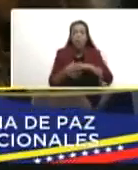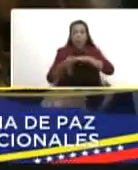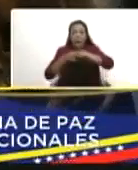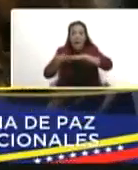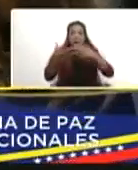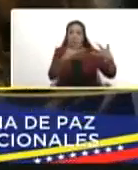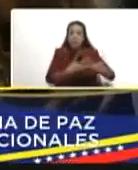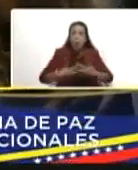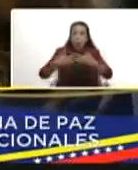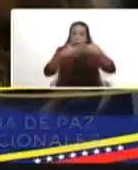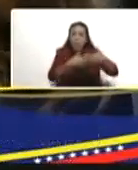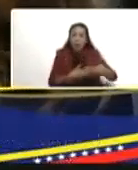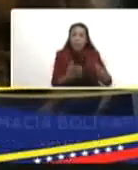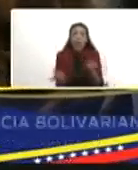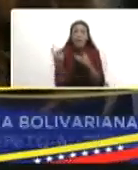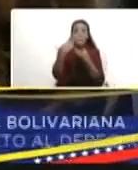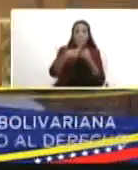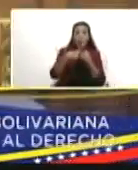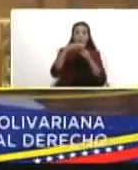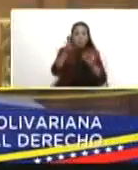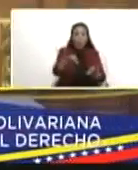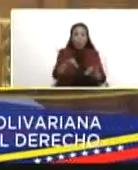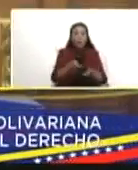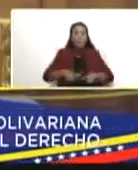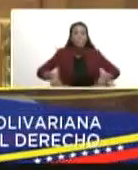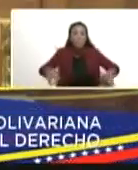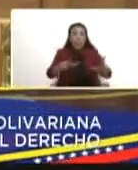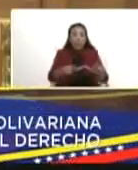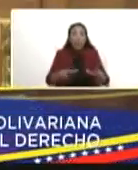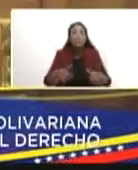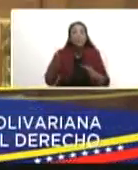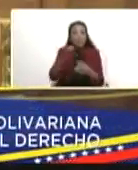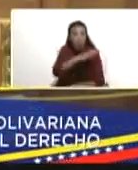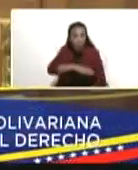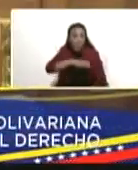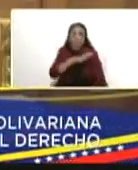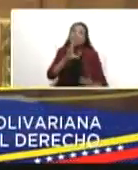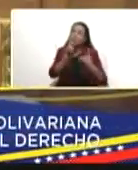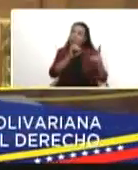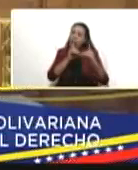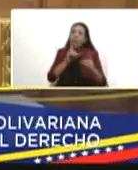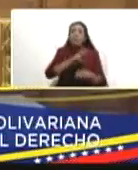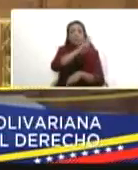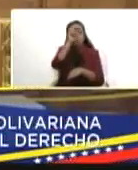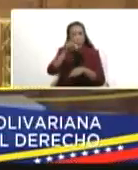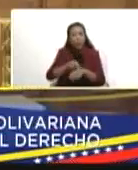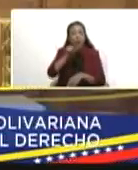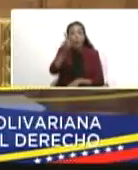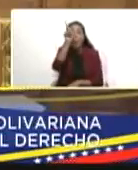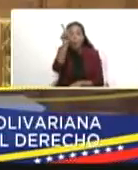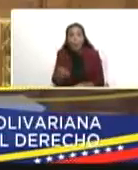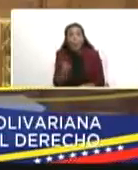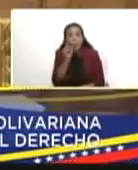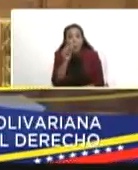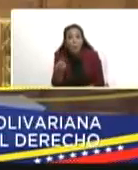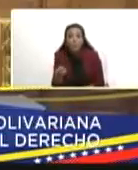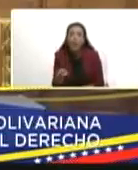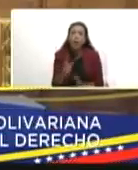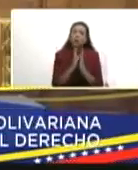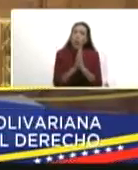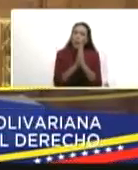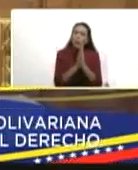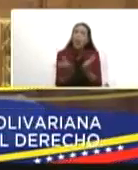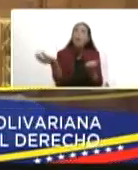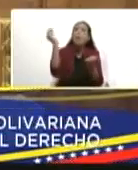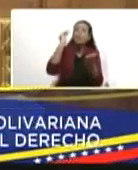torturado miembro plenipotenciario de nuestra comisión de diálogo nacional Yo pido una